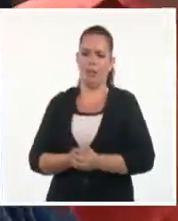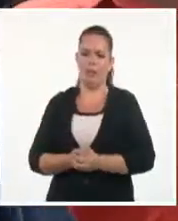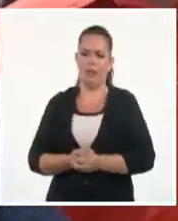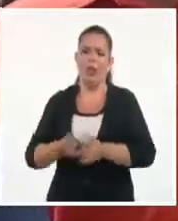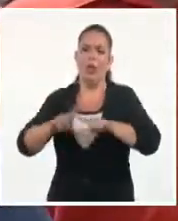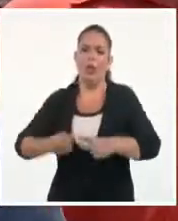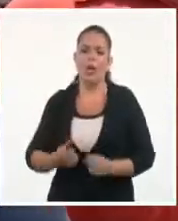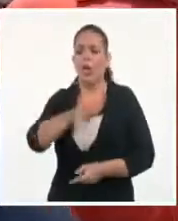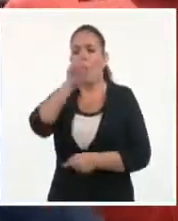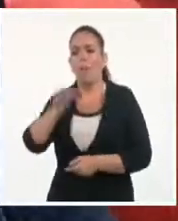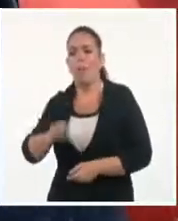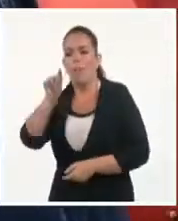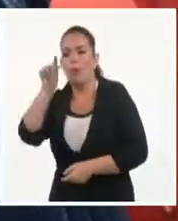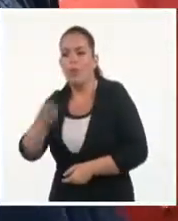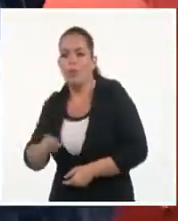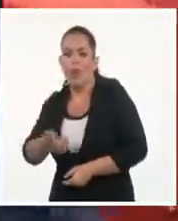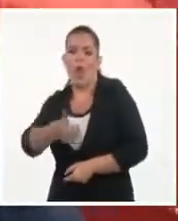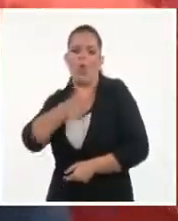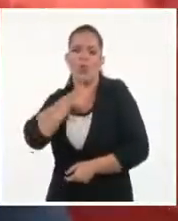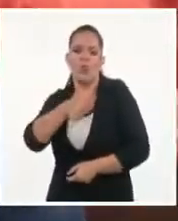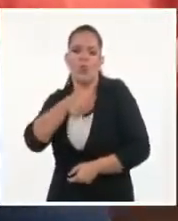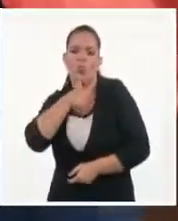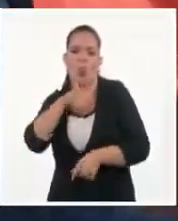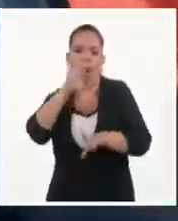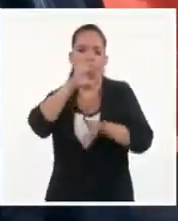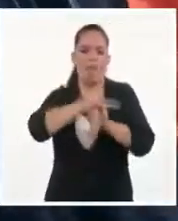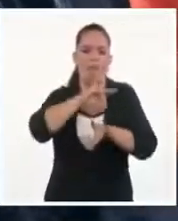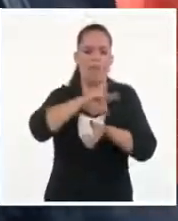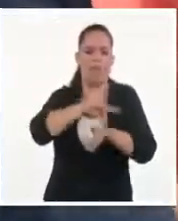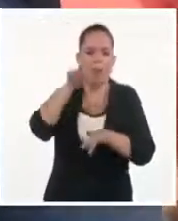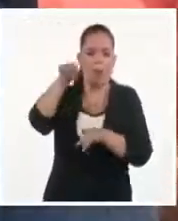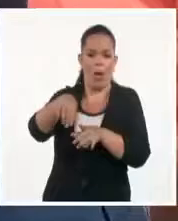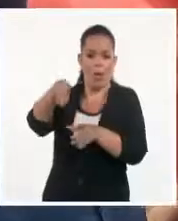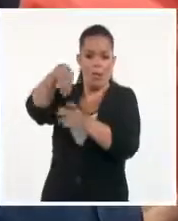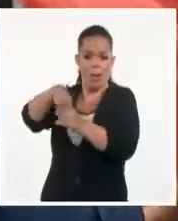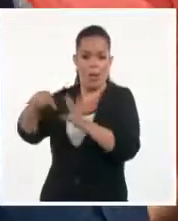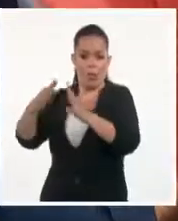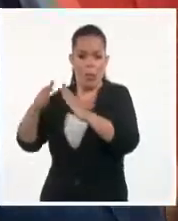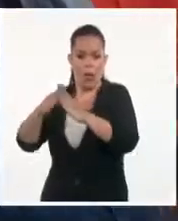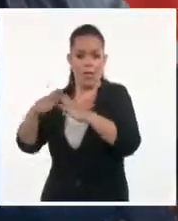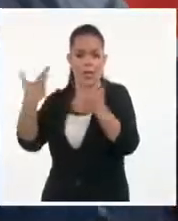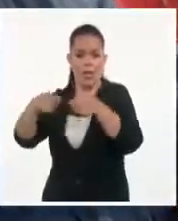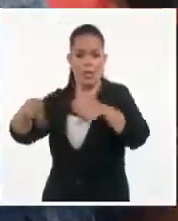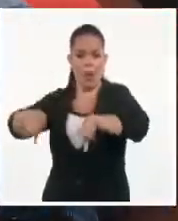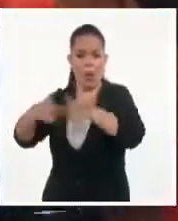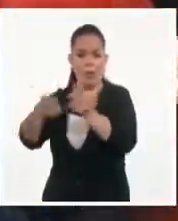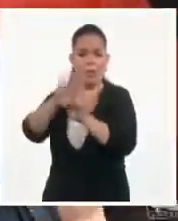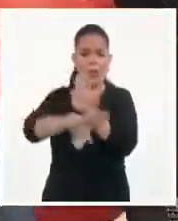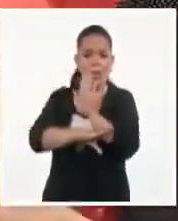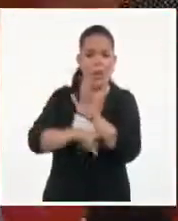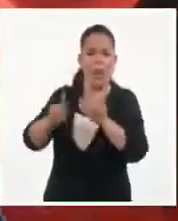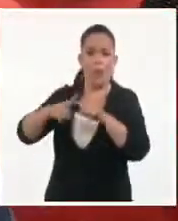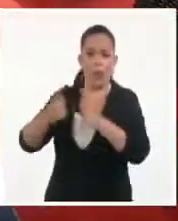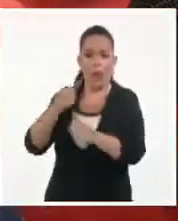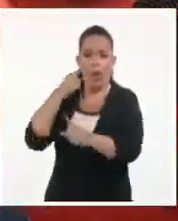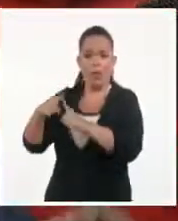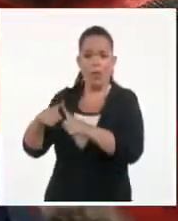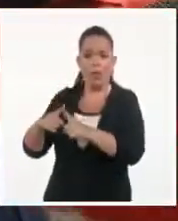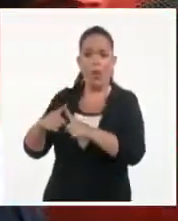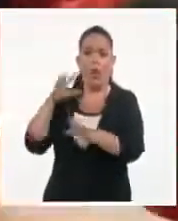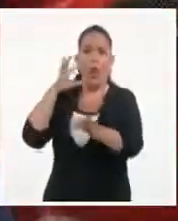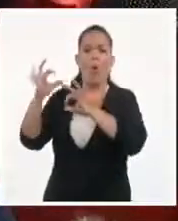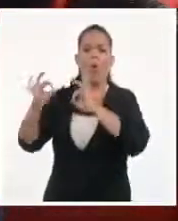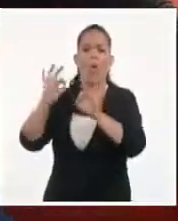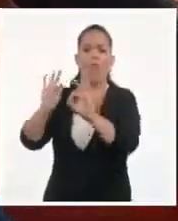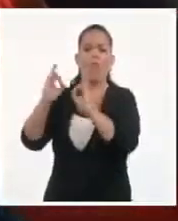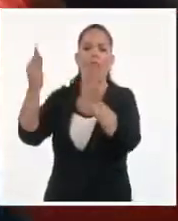sospechoso o es contacto o esté enfermo en casa se comporte adecuadamente para que no contamine al resto de la familia. Y